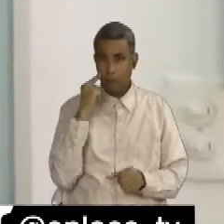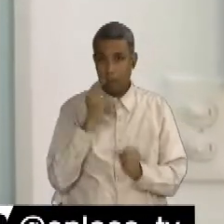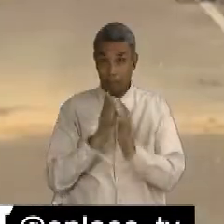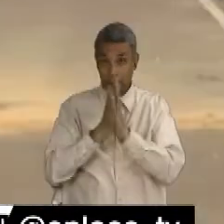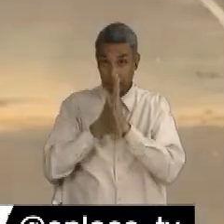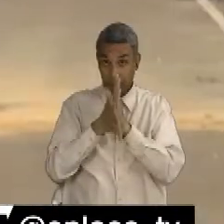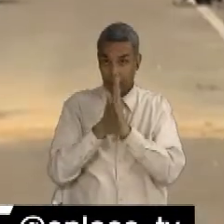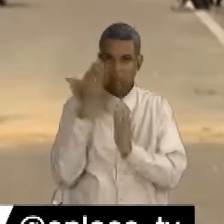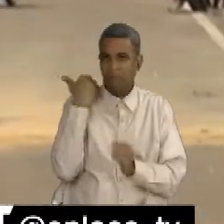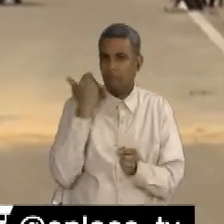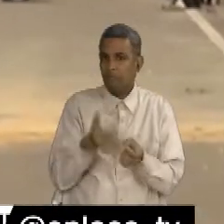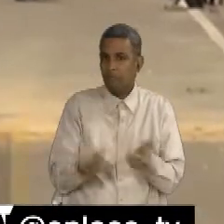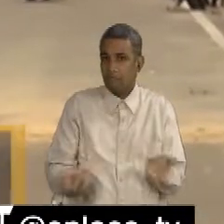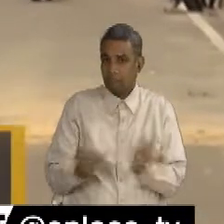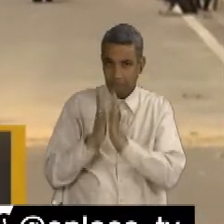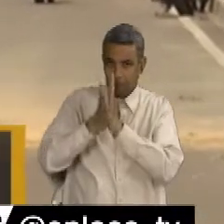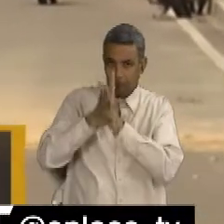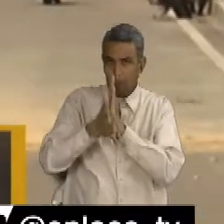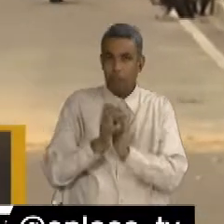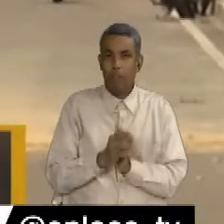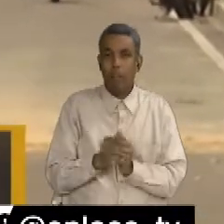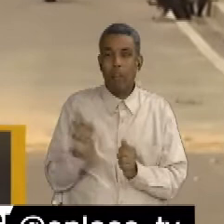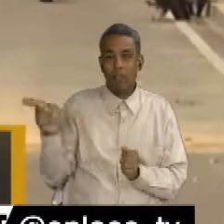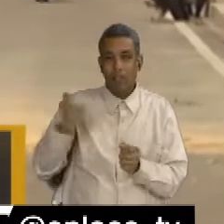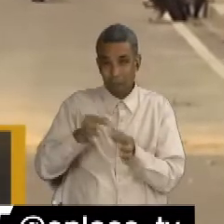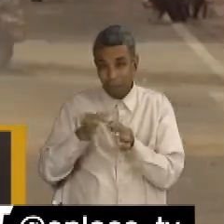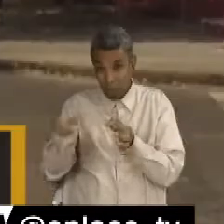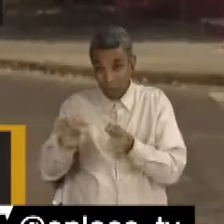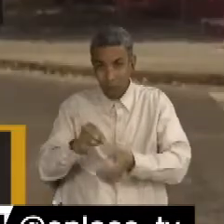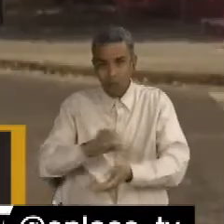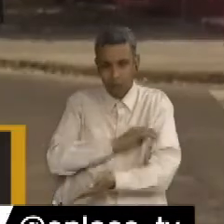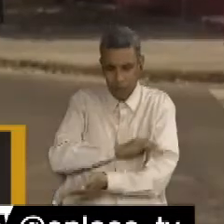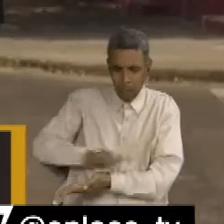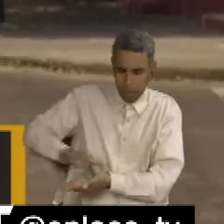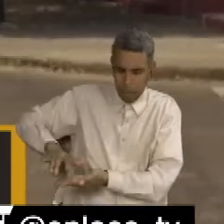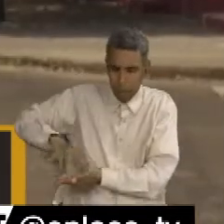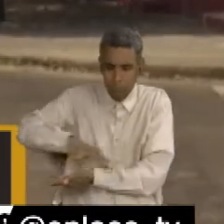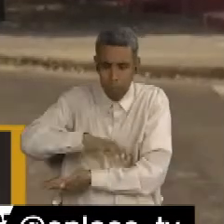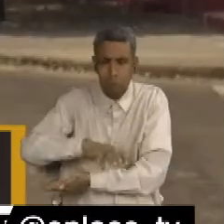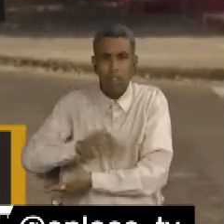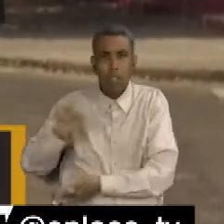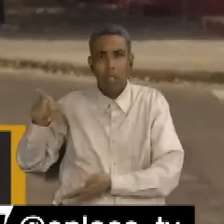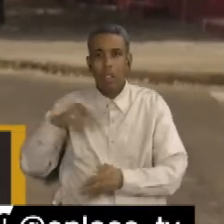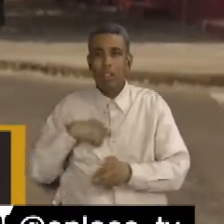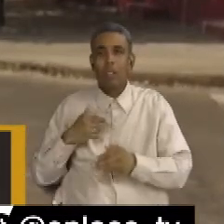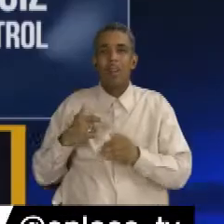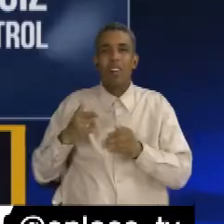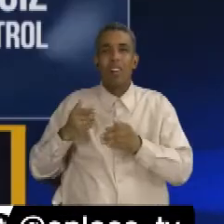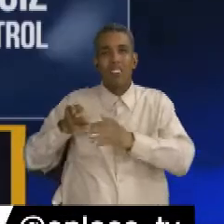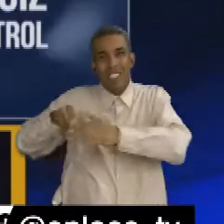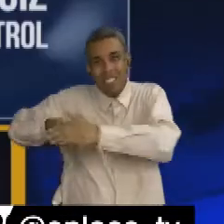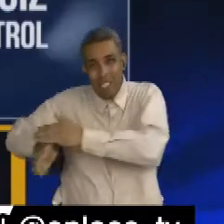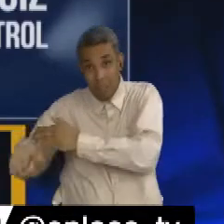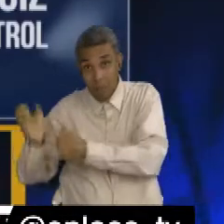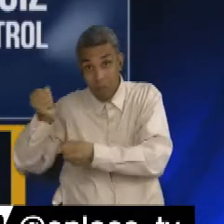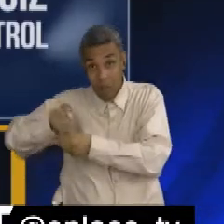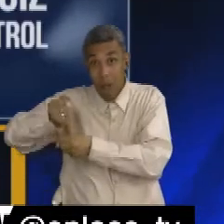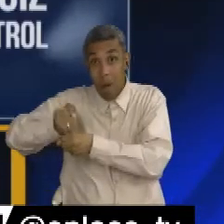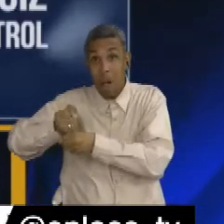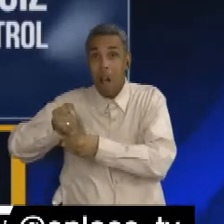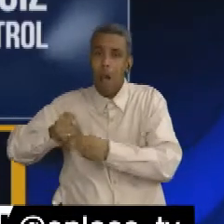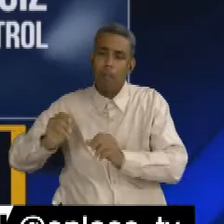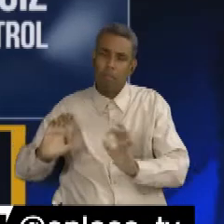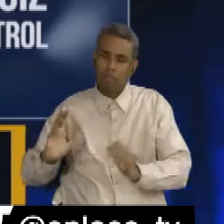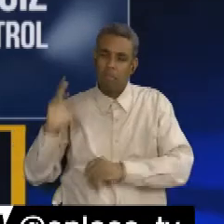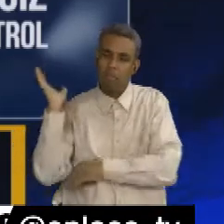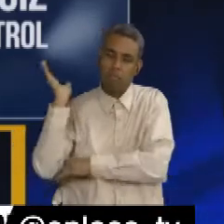dirigente comunal del municipio de Sabana de Torres de tener retenido a personal de firma contratista al servicio de la compañía de petróleos. Primero que todo, nosotros